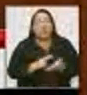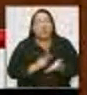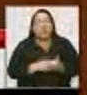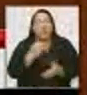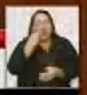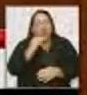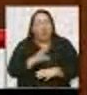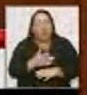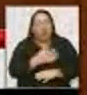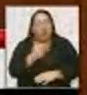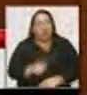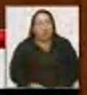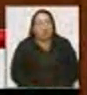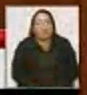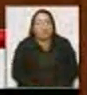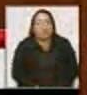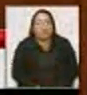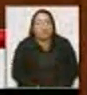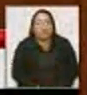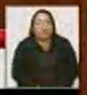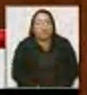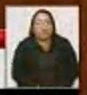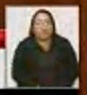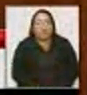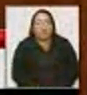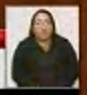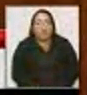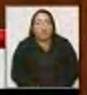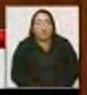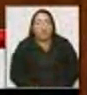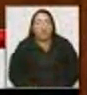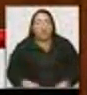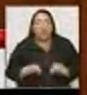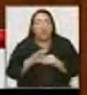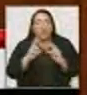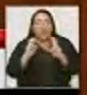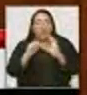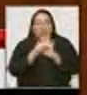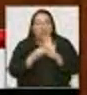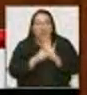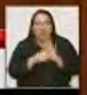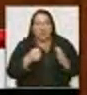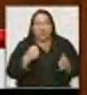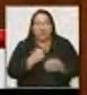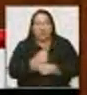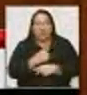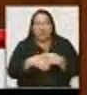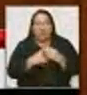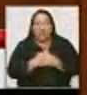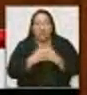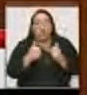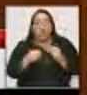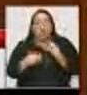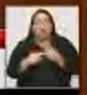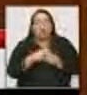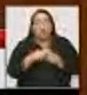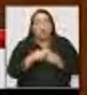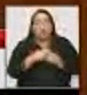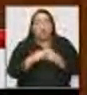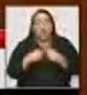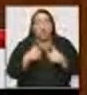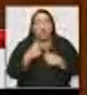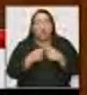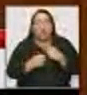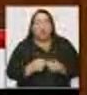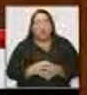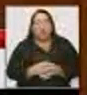reproductiva, entre otros. Es de resaltar que esta producción normativa impactará de manera directa y positiva en la vida de